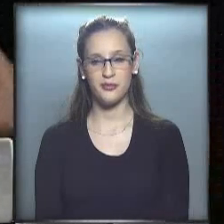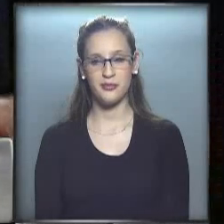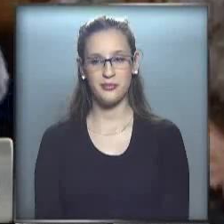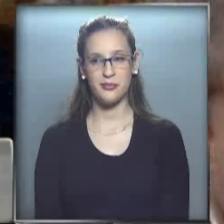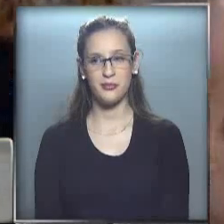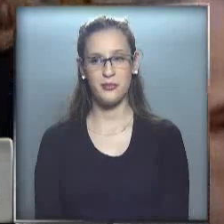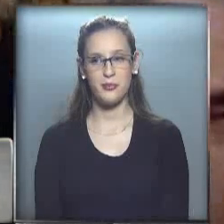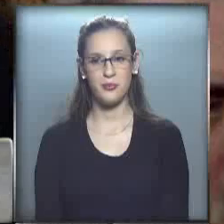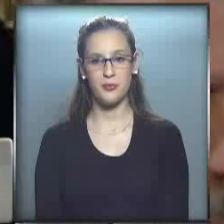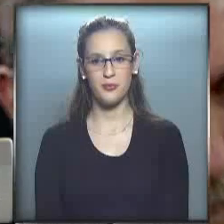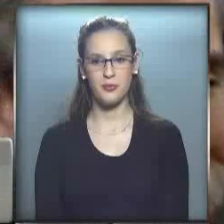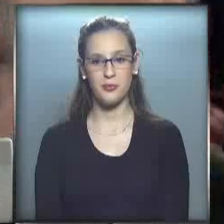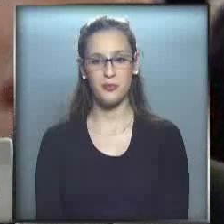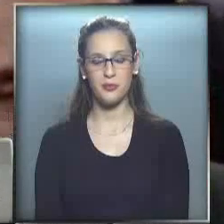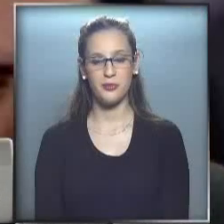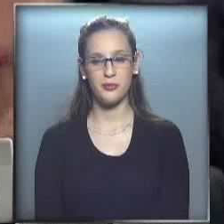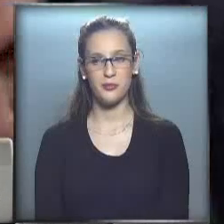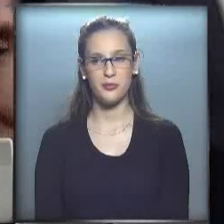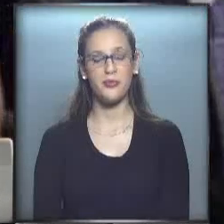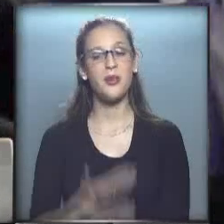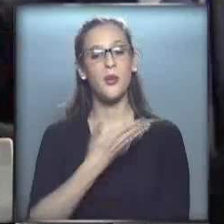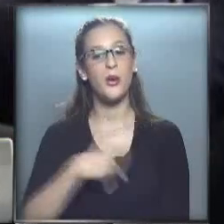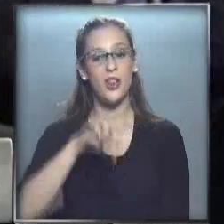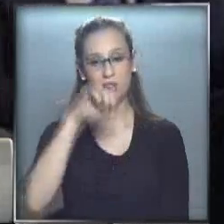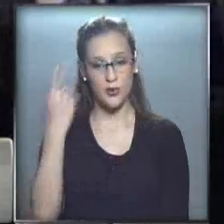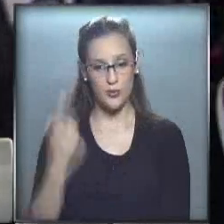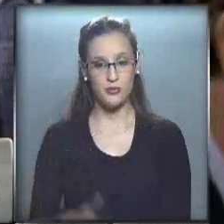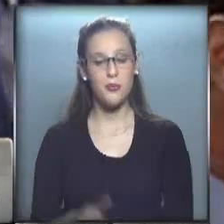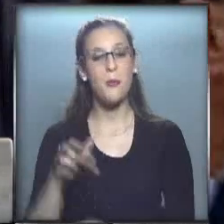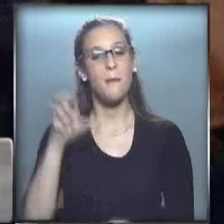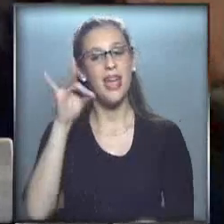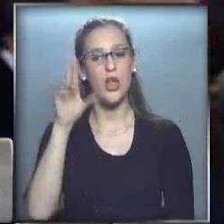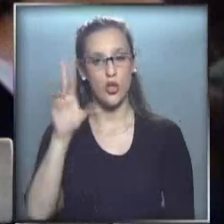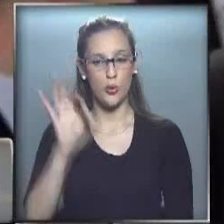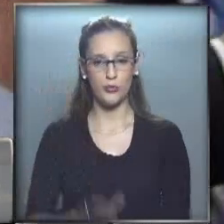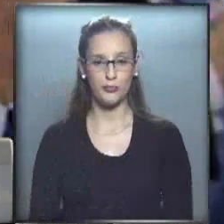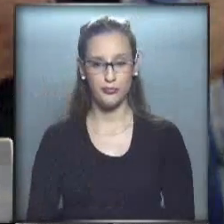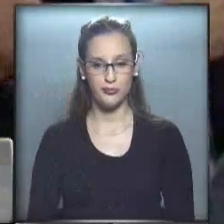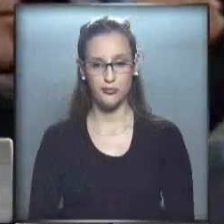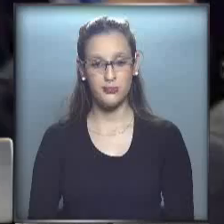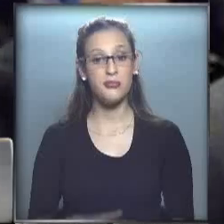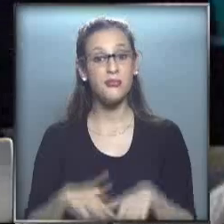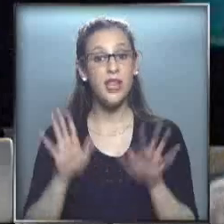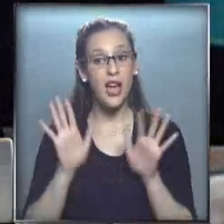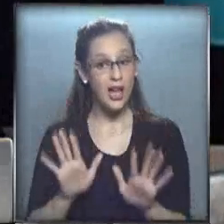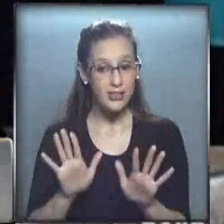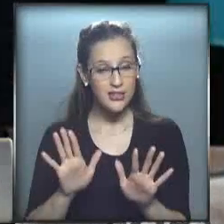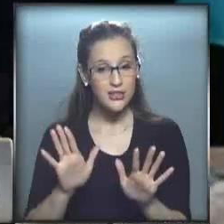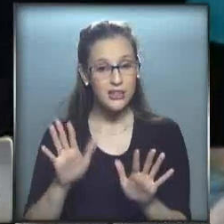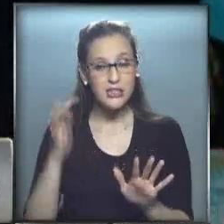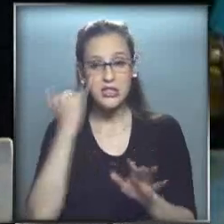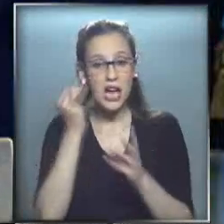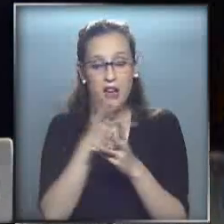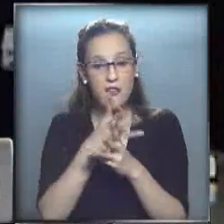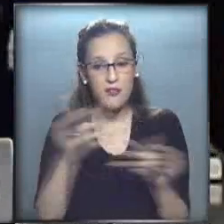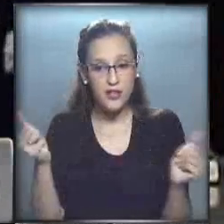Rubrica el señor Escribano General del Gobierno de la Nación, don Natalio Pedro Echegaray. Y de esta manera, señoras y señores, damos por finalizada